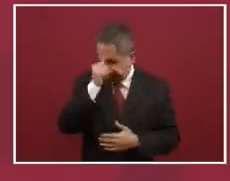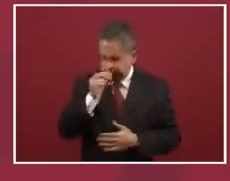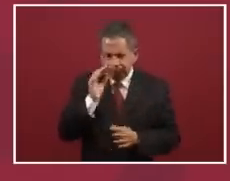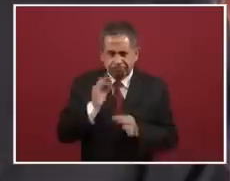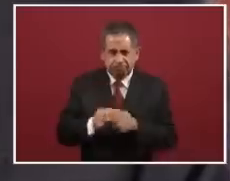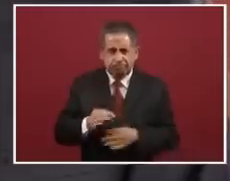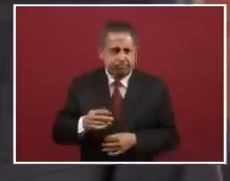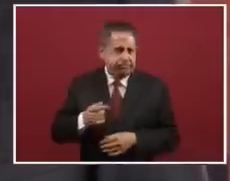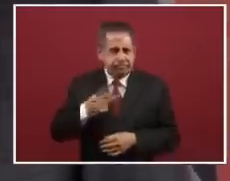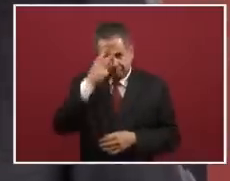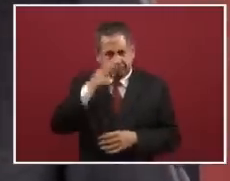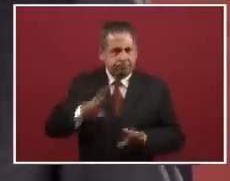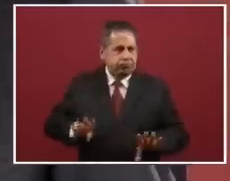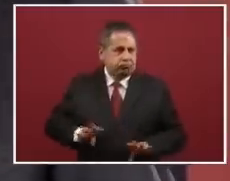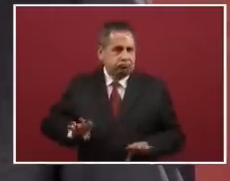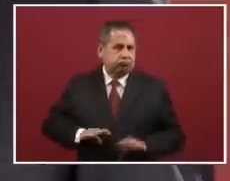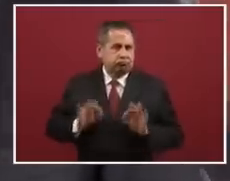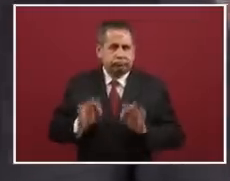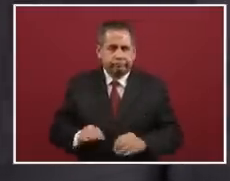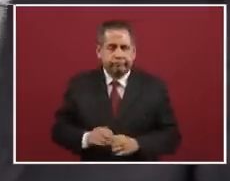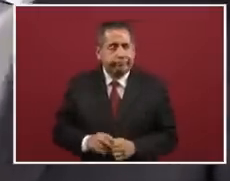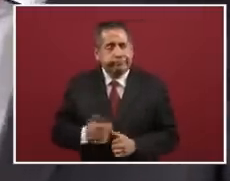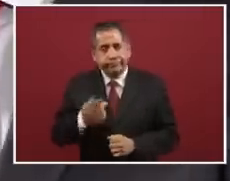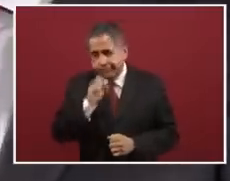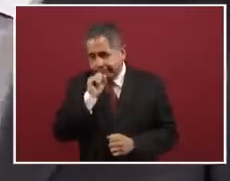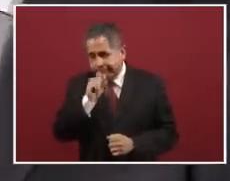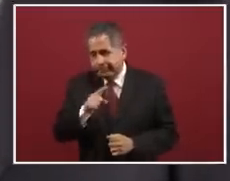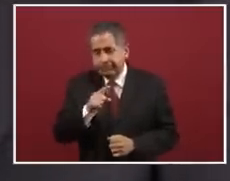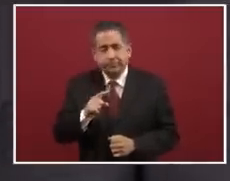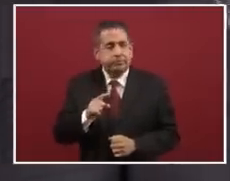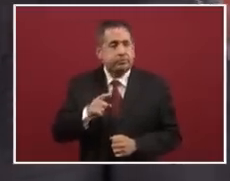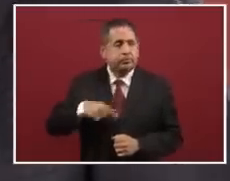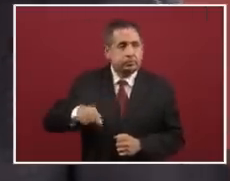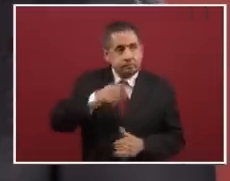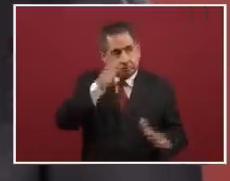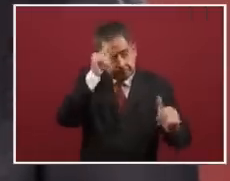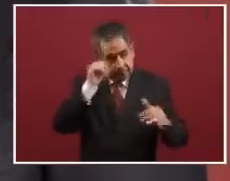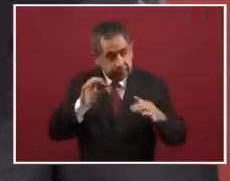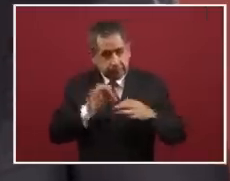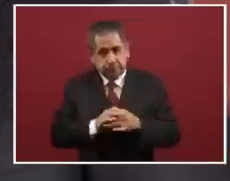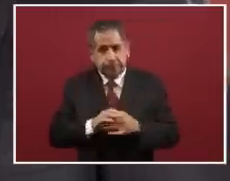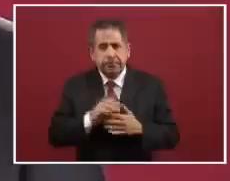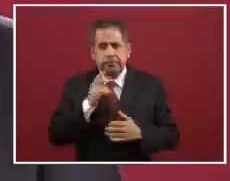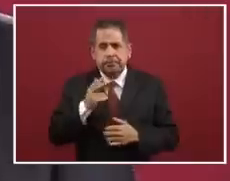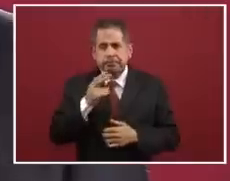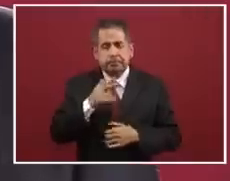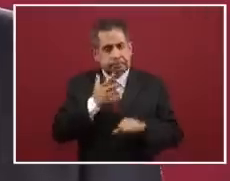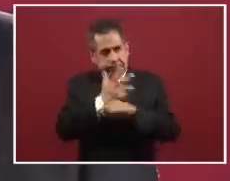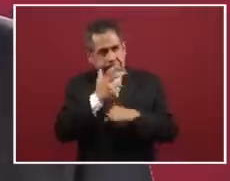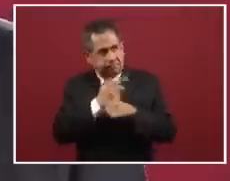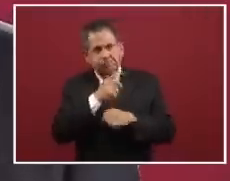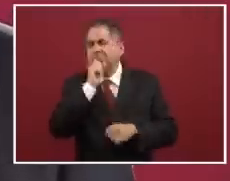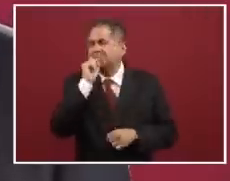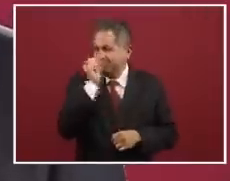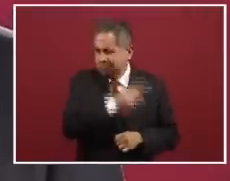para México, pero también fue un buen acuerdo para Estados